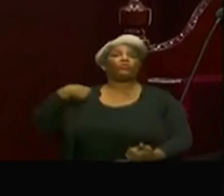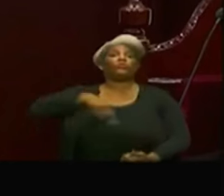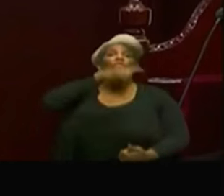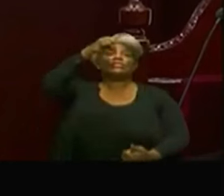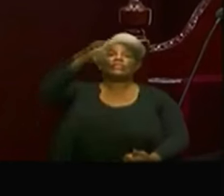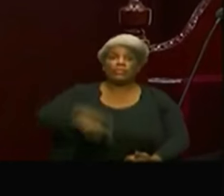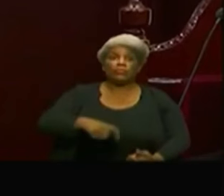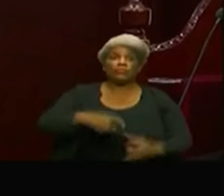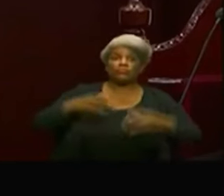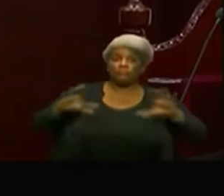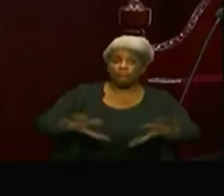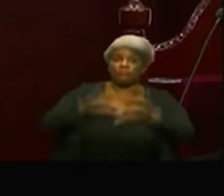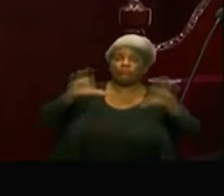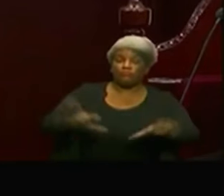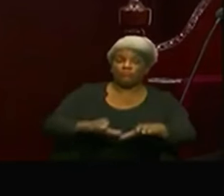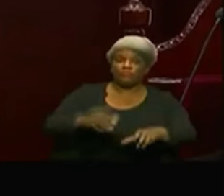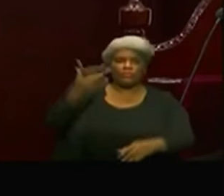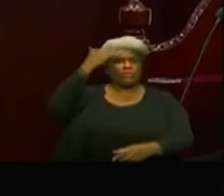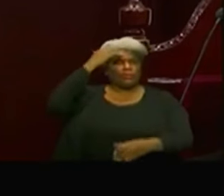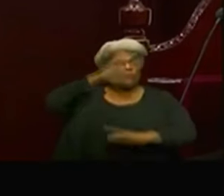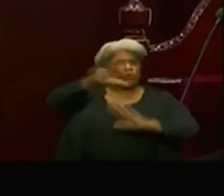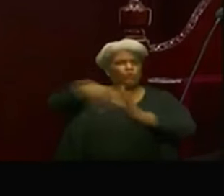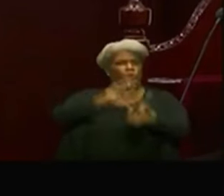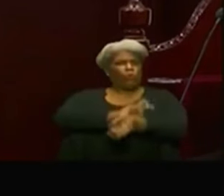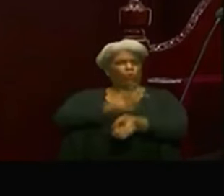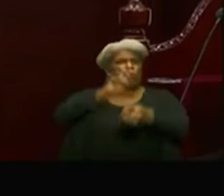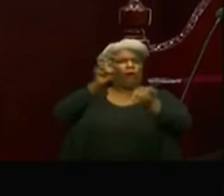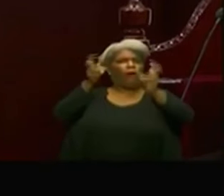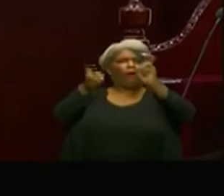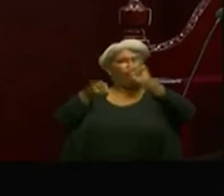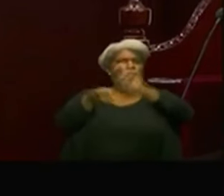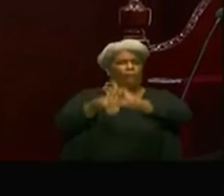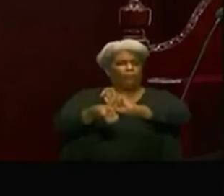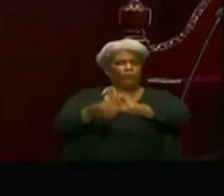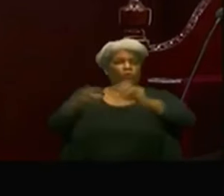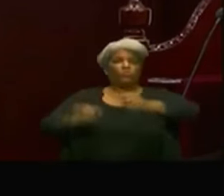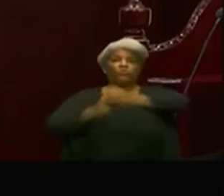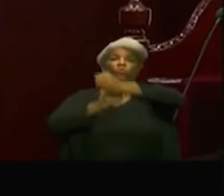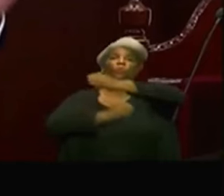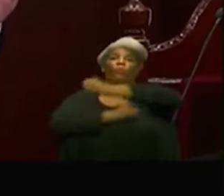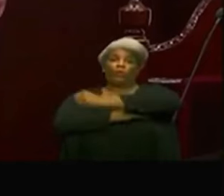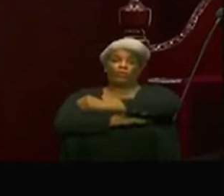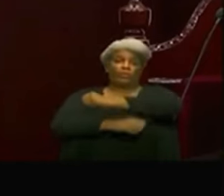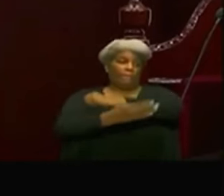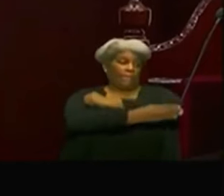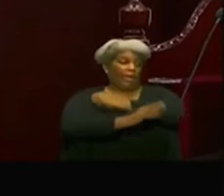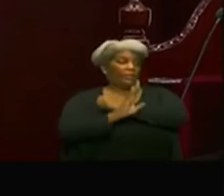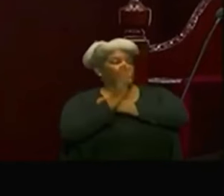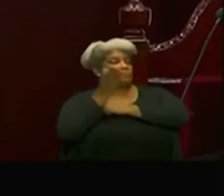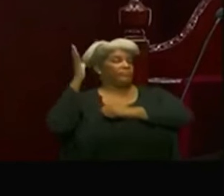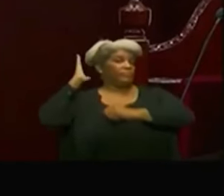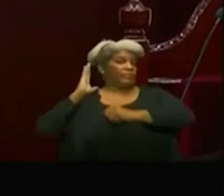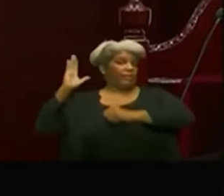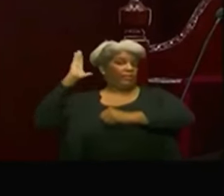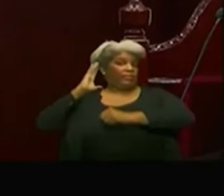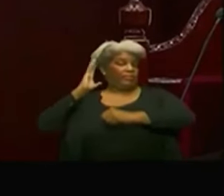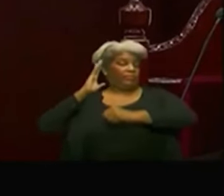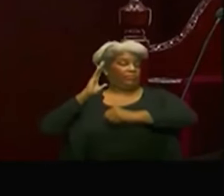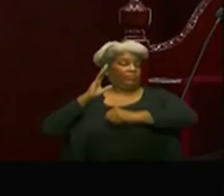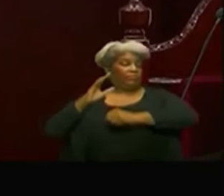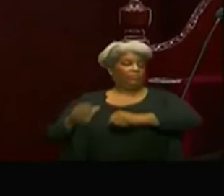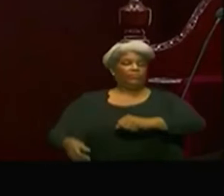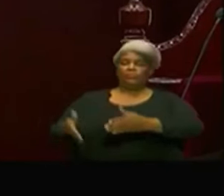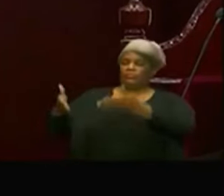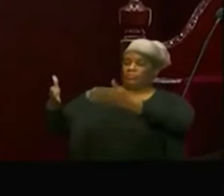todo cambio es un puente tendido entre el país del pasado y el país del futuro. Nuestra responsabilidad